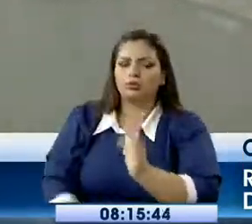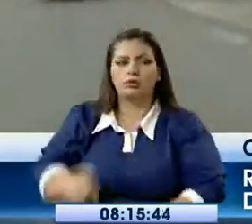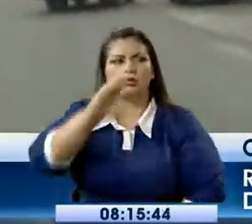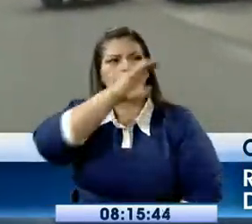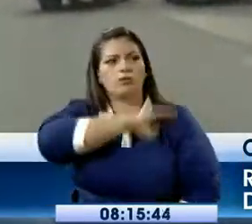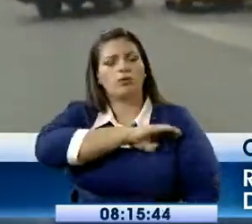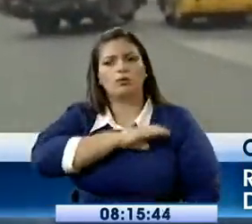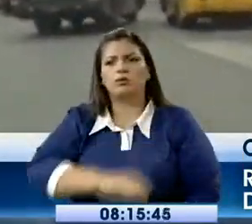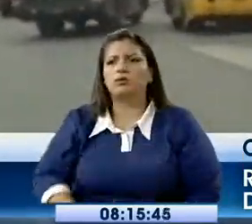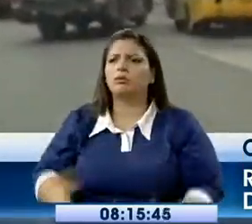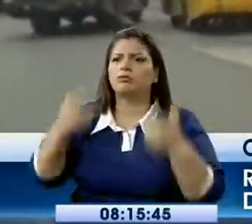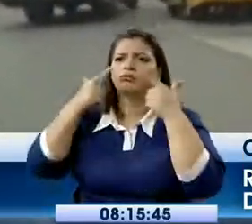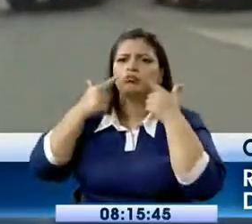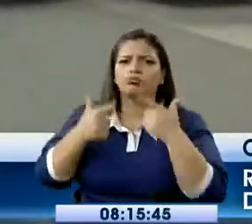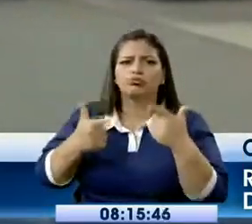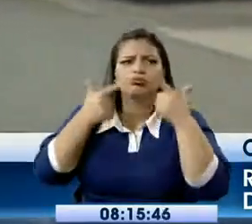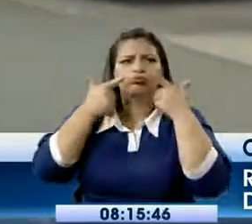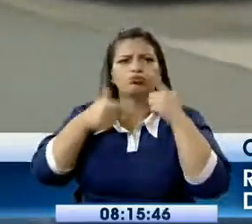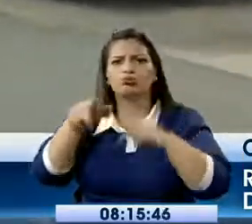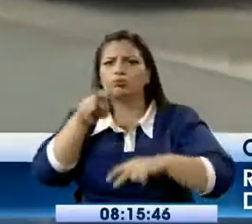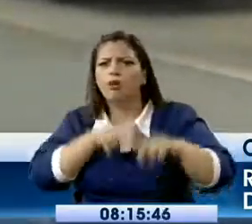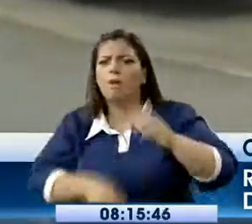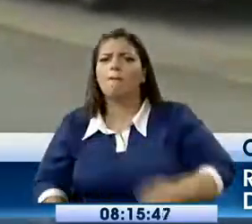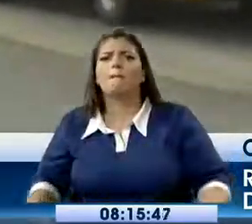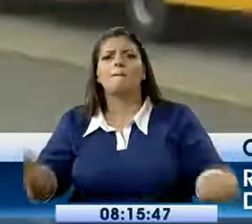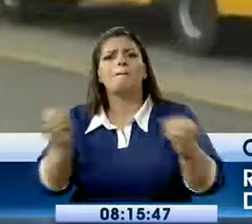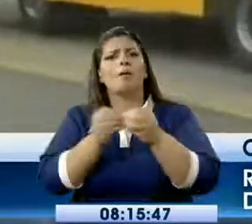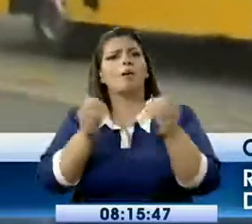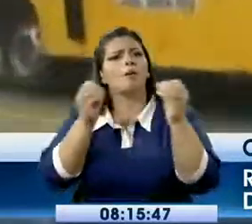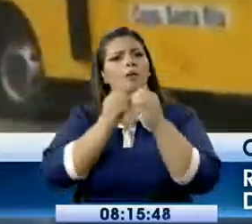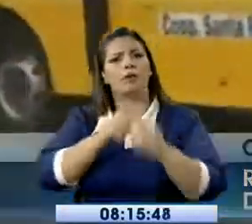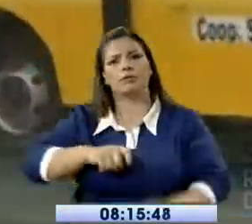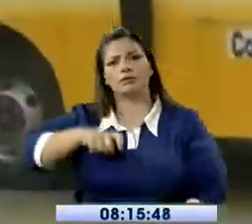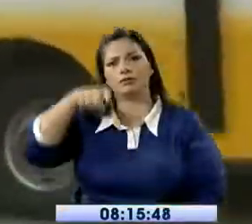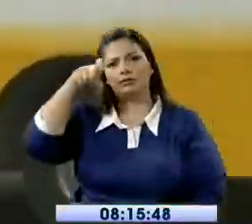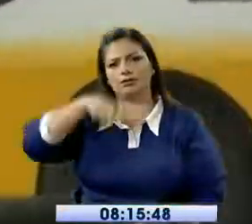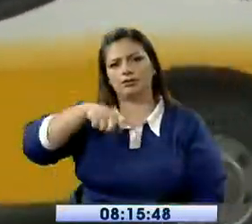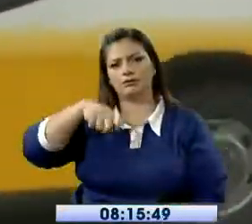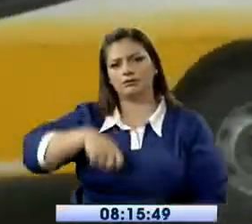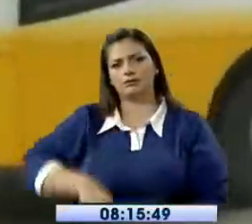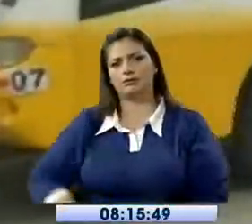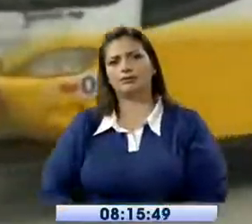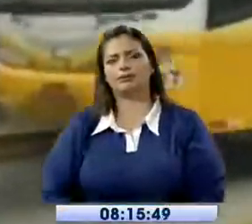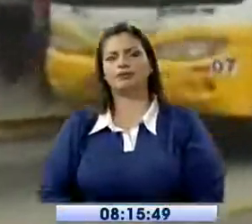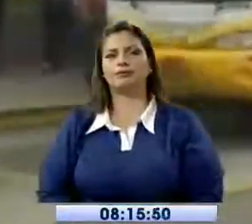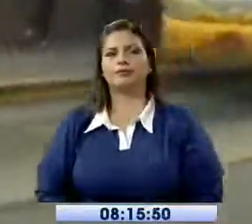zonas consideradas de riesgo. Desde Babahoyo en Los Ríos, informó Odette Camacho.